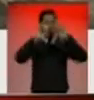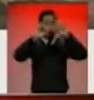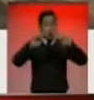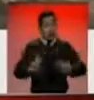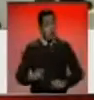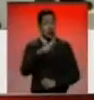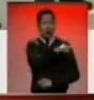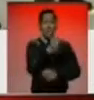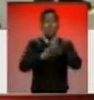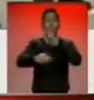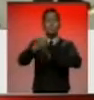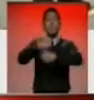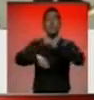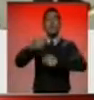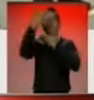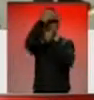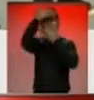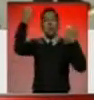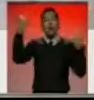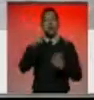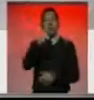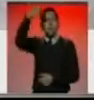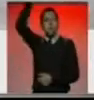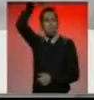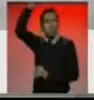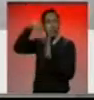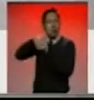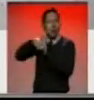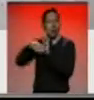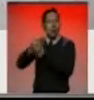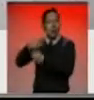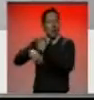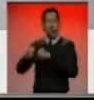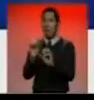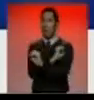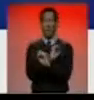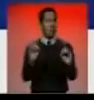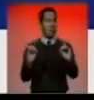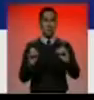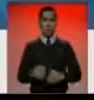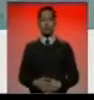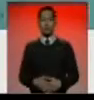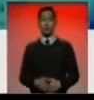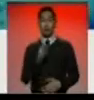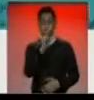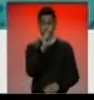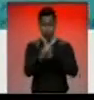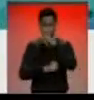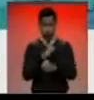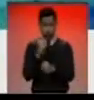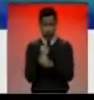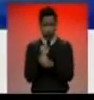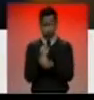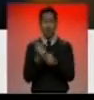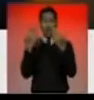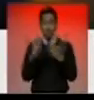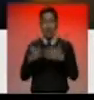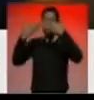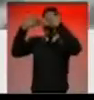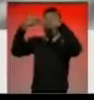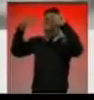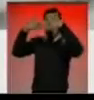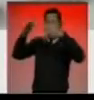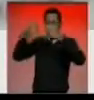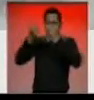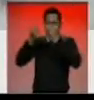supuesta venta ficticia de un banco ha pasado casi un año desde la publicación de los denominados panamá papers